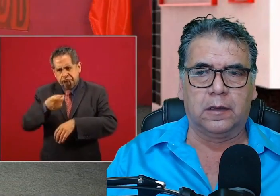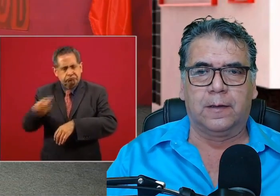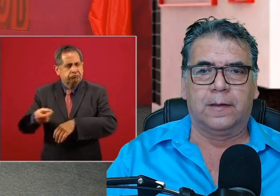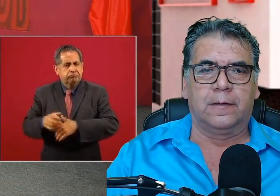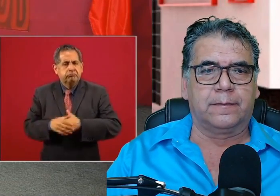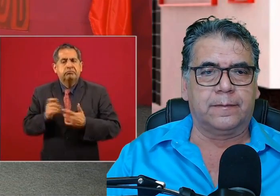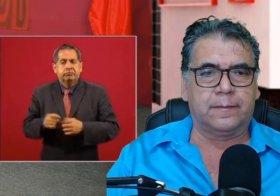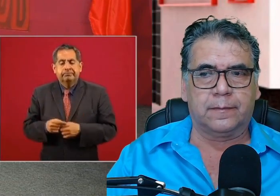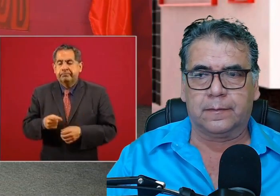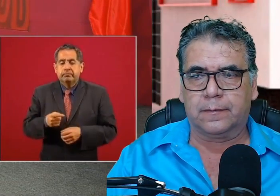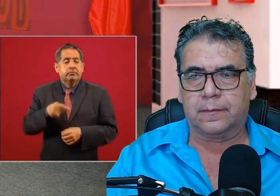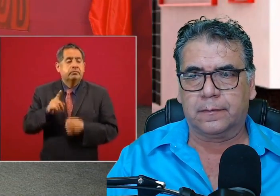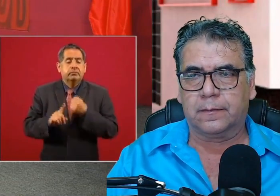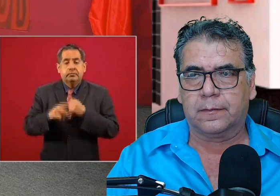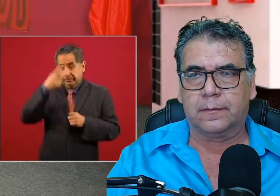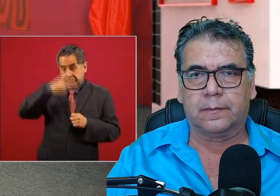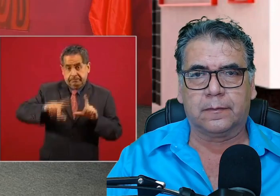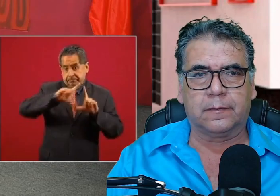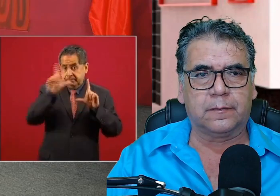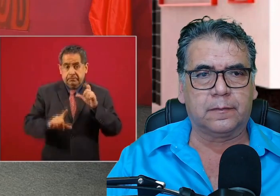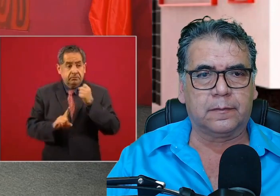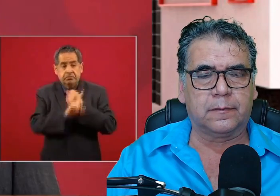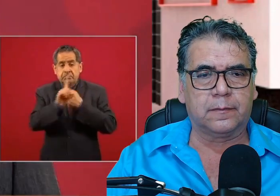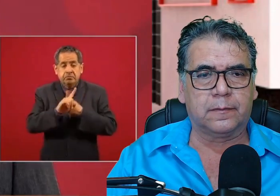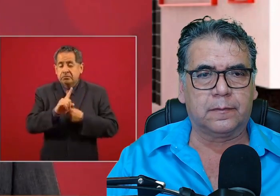de que el principal problema de México